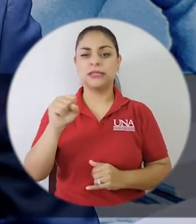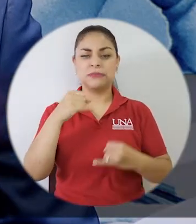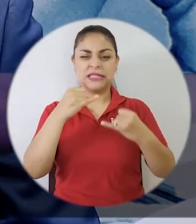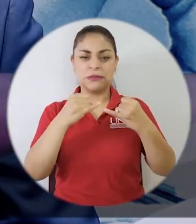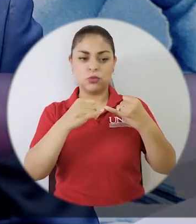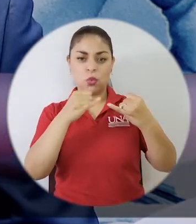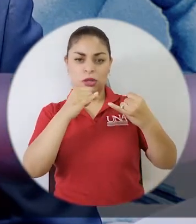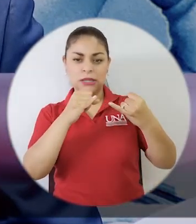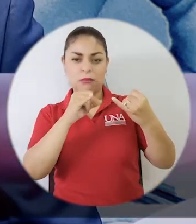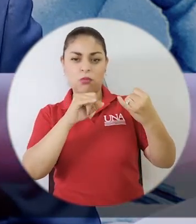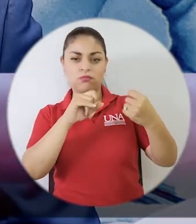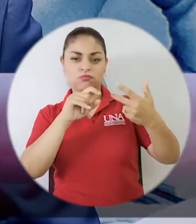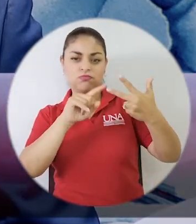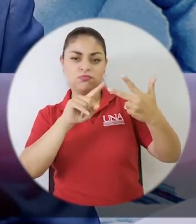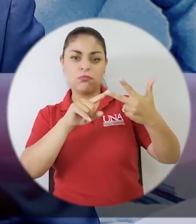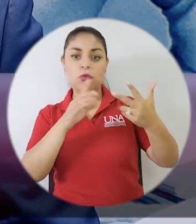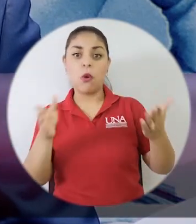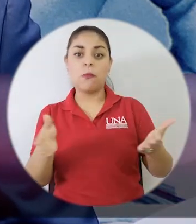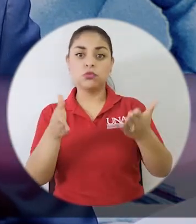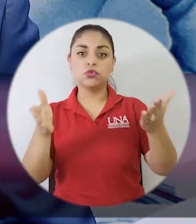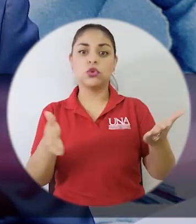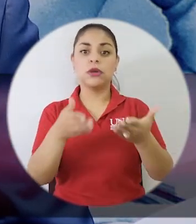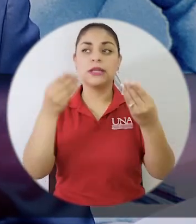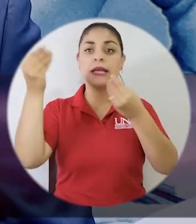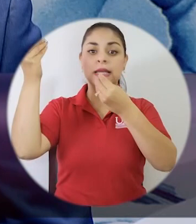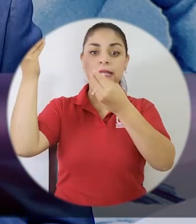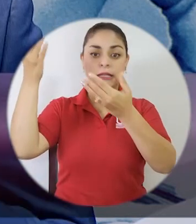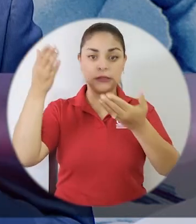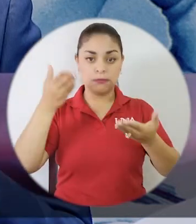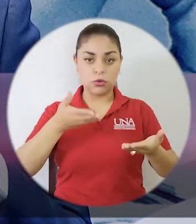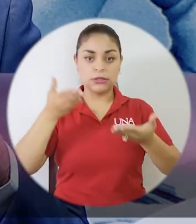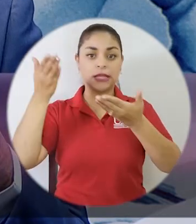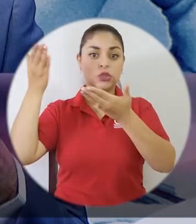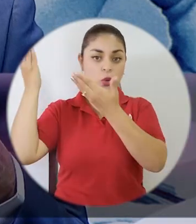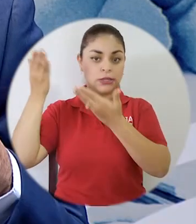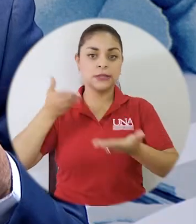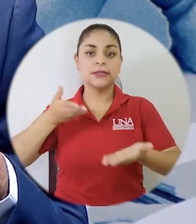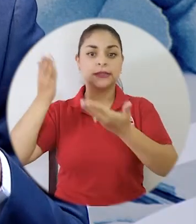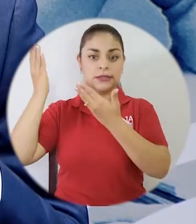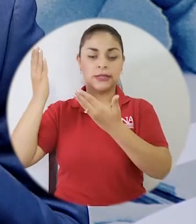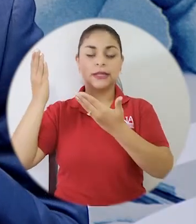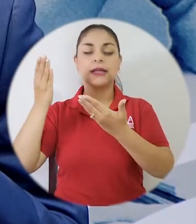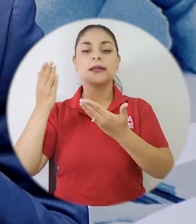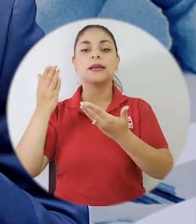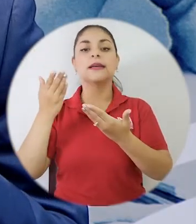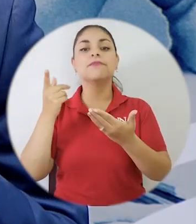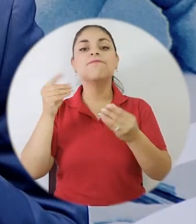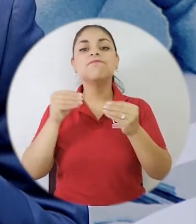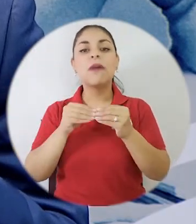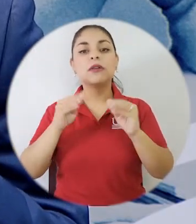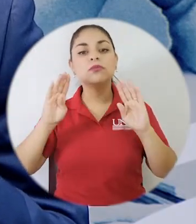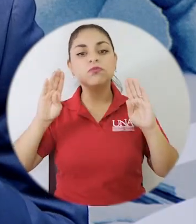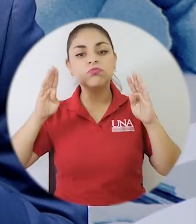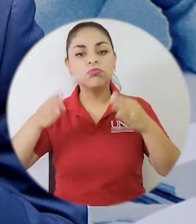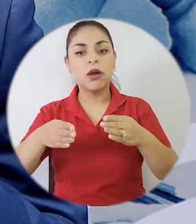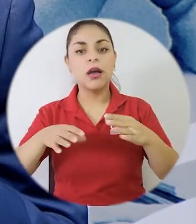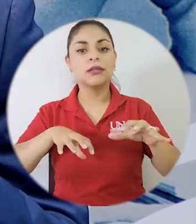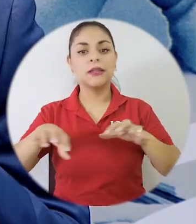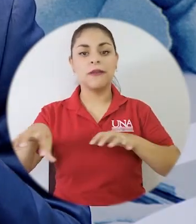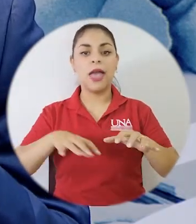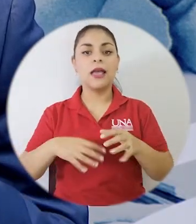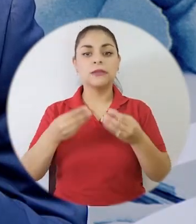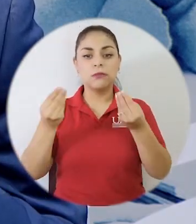último, de la promoción de exportaciones a partir de la década de los 80, tiene que ver con la gran concentración y centralización de las